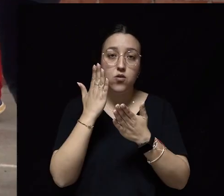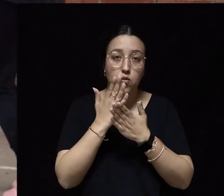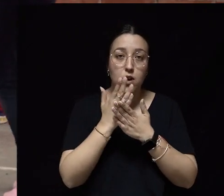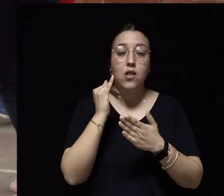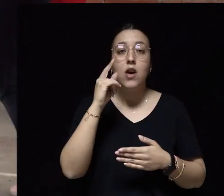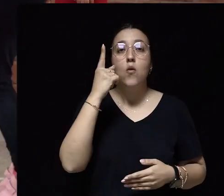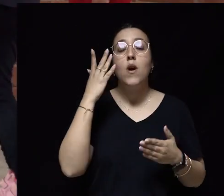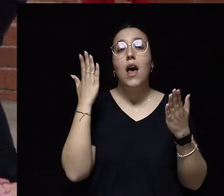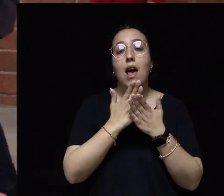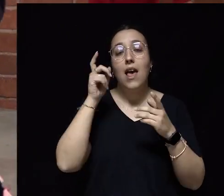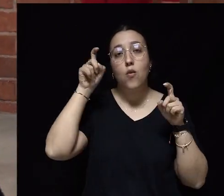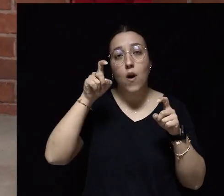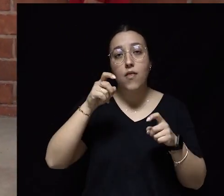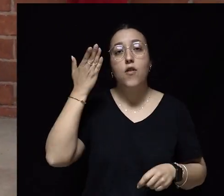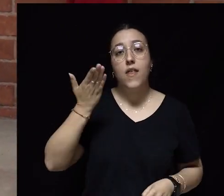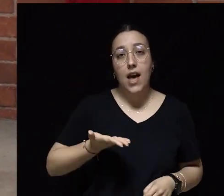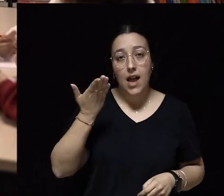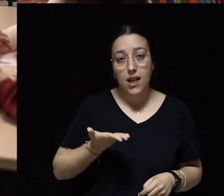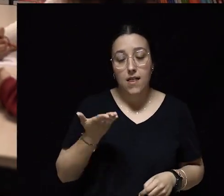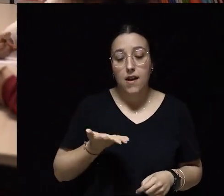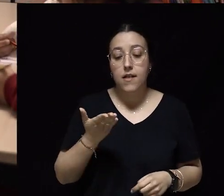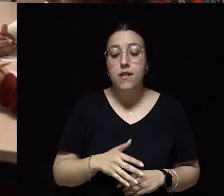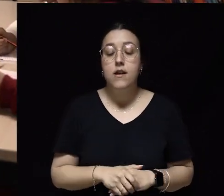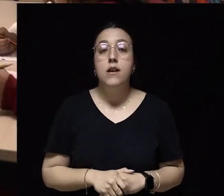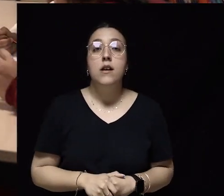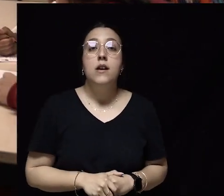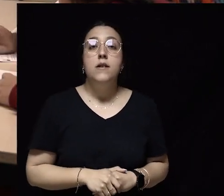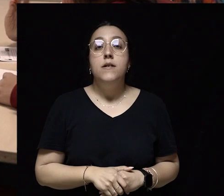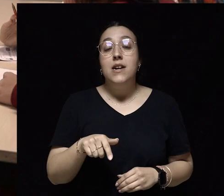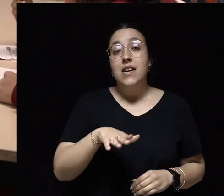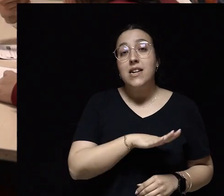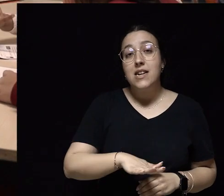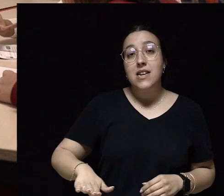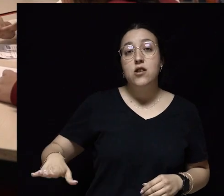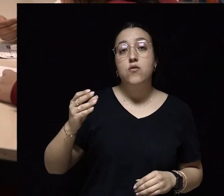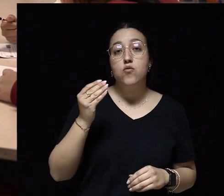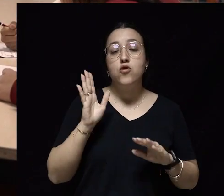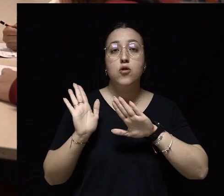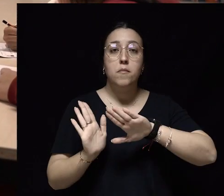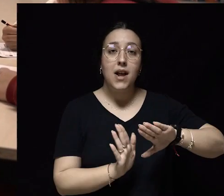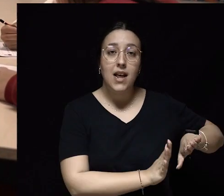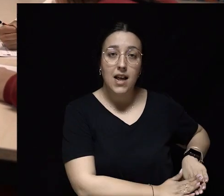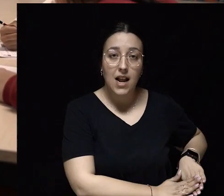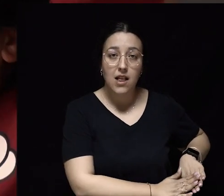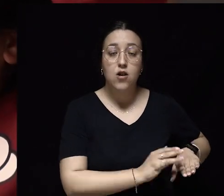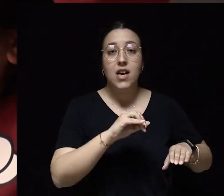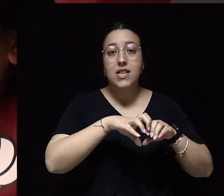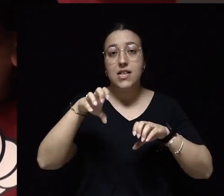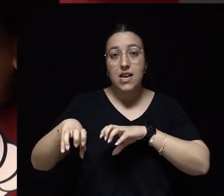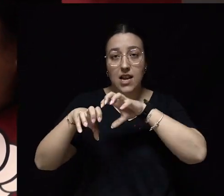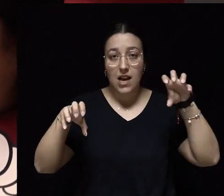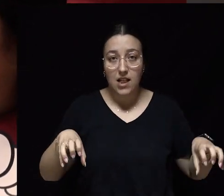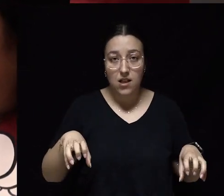de calidad afecta de lleno al deteriorado estado en que se encuentra la infancia marginal, racializada o no, y que